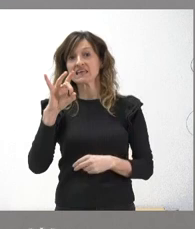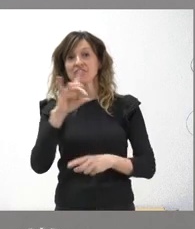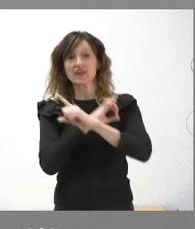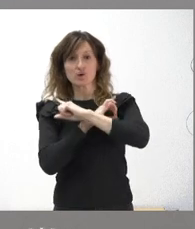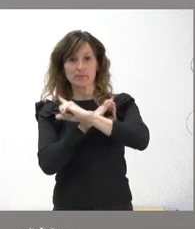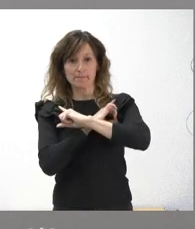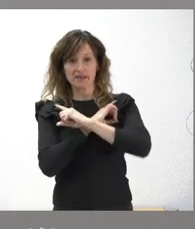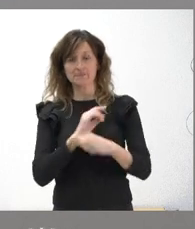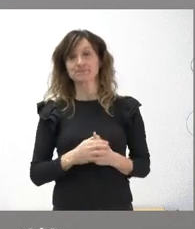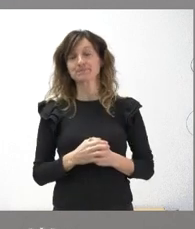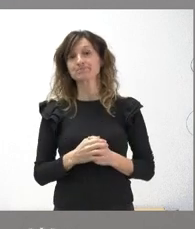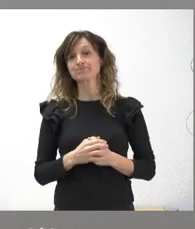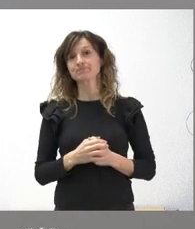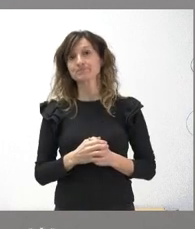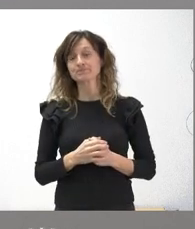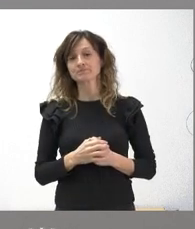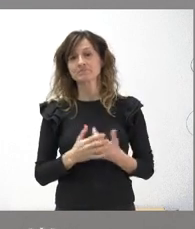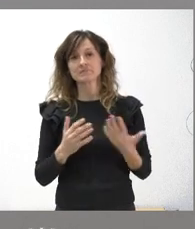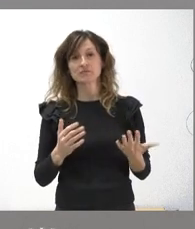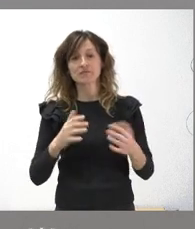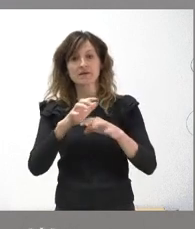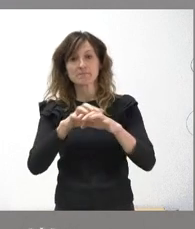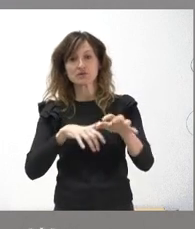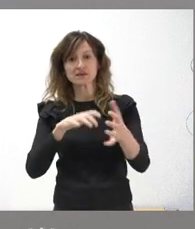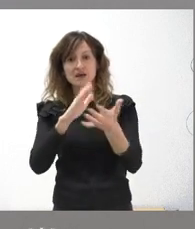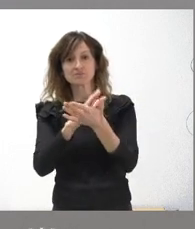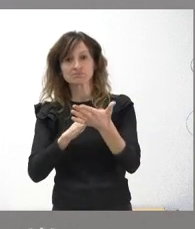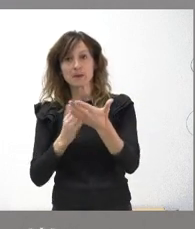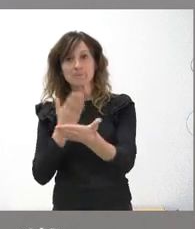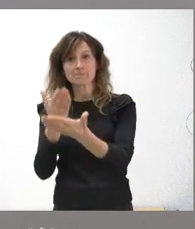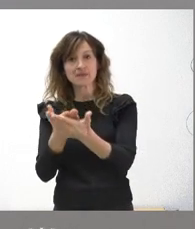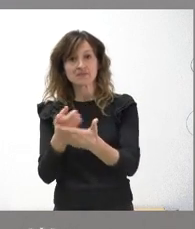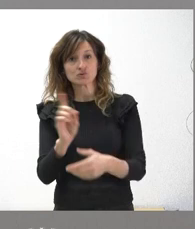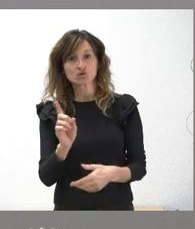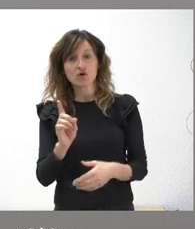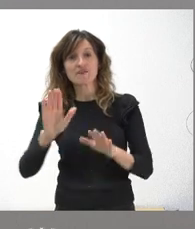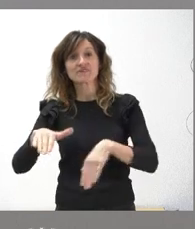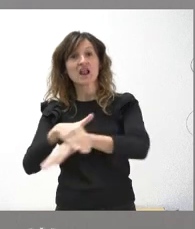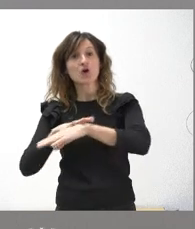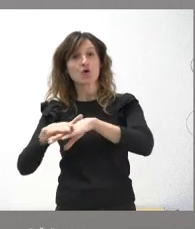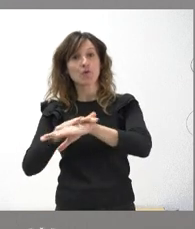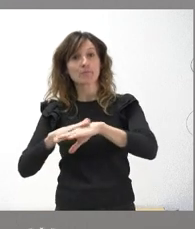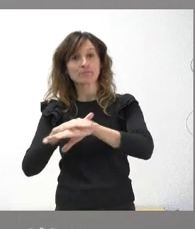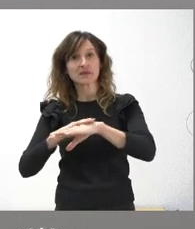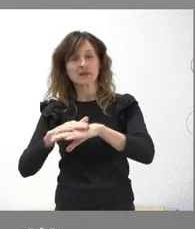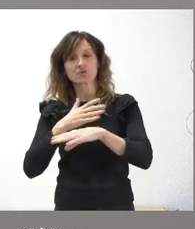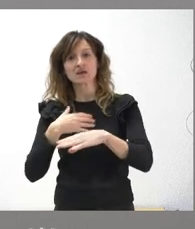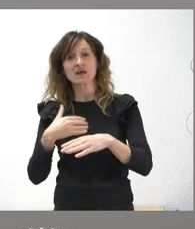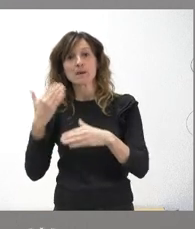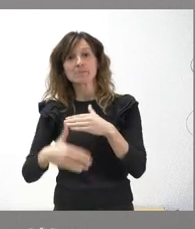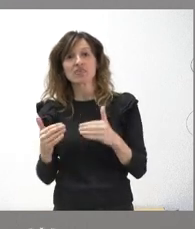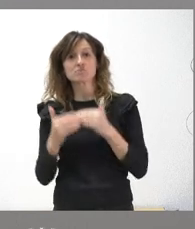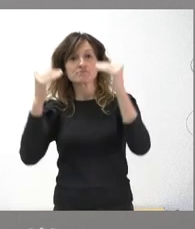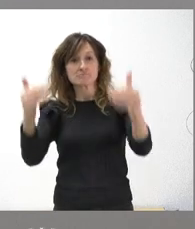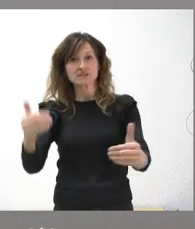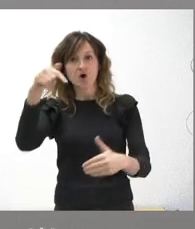consecuencia de que la mayoría parte de las comunidades autónomas no lo pedimos el gobierno decidió ampliar un plazo a